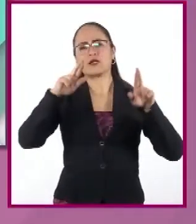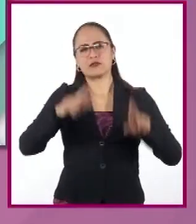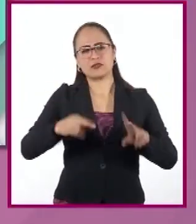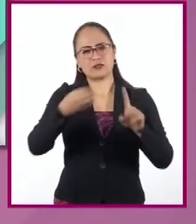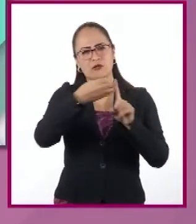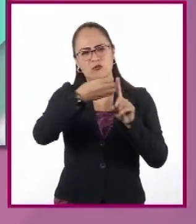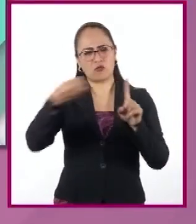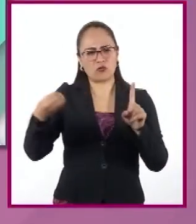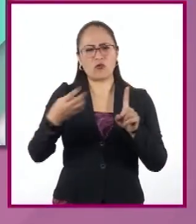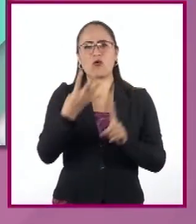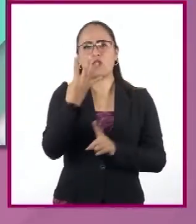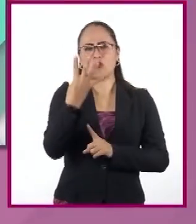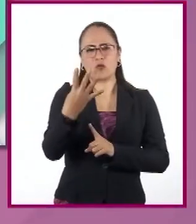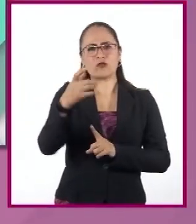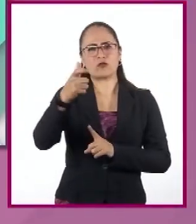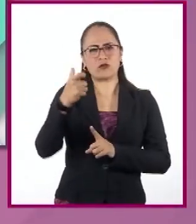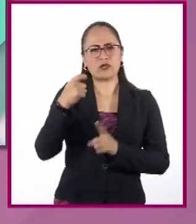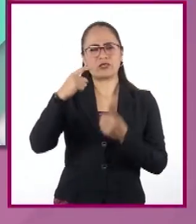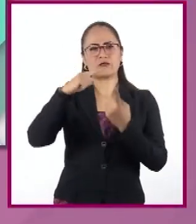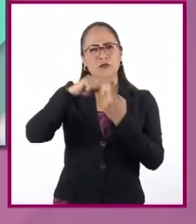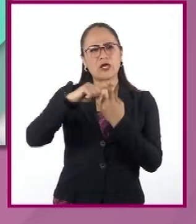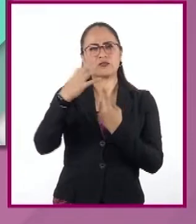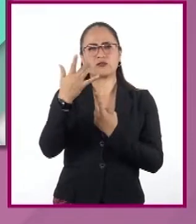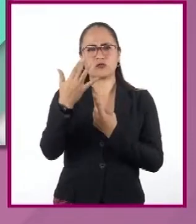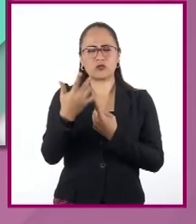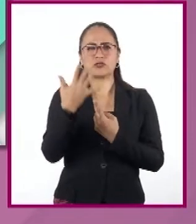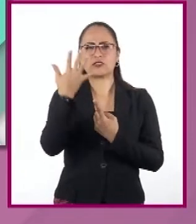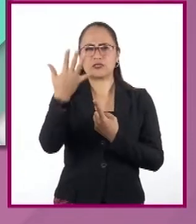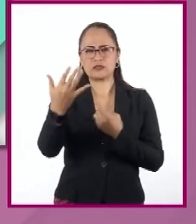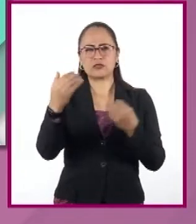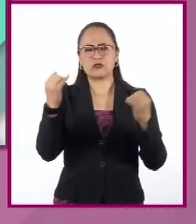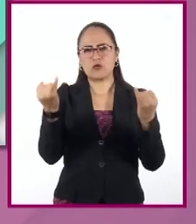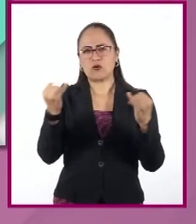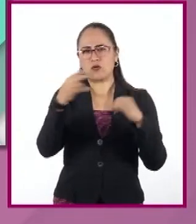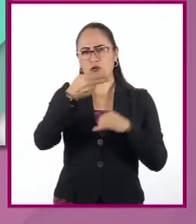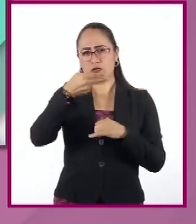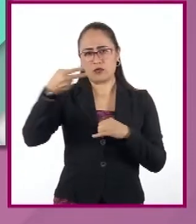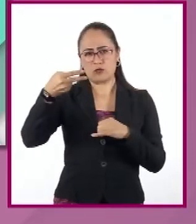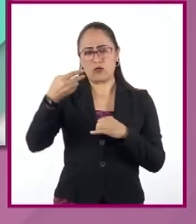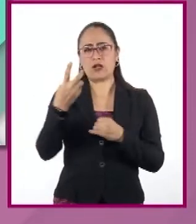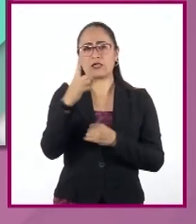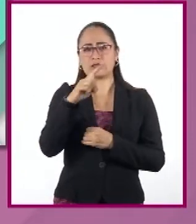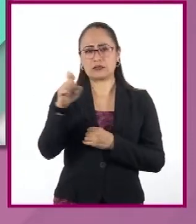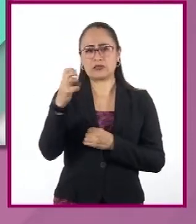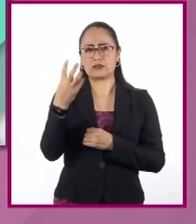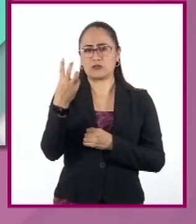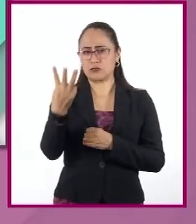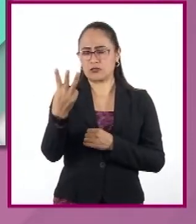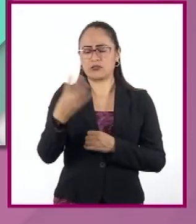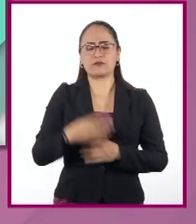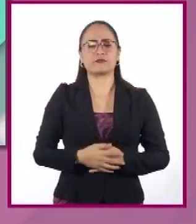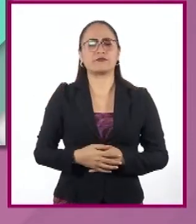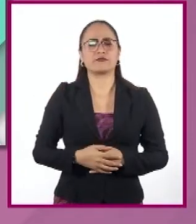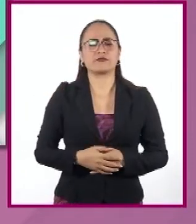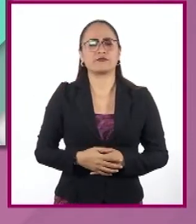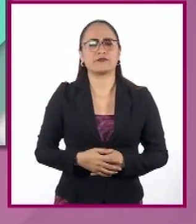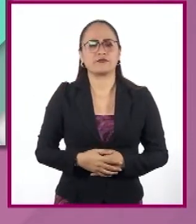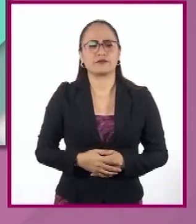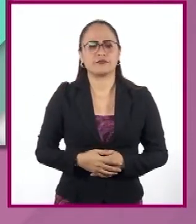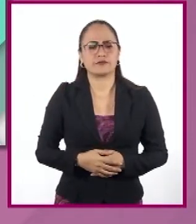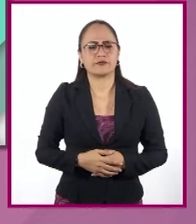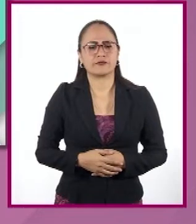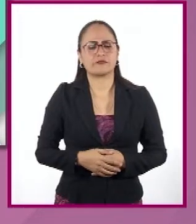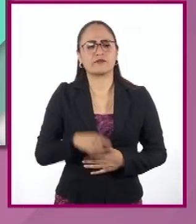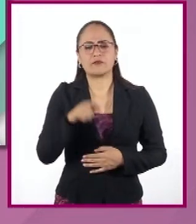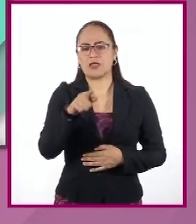ecuación 4x más 55 igual a 103, la cual establece una